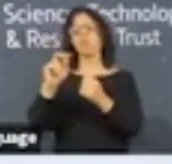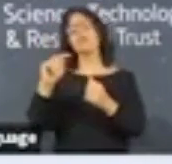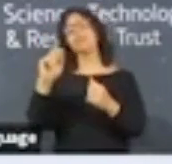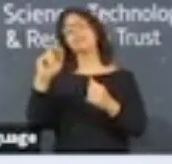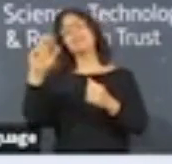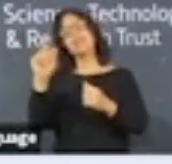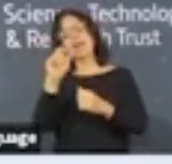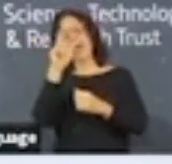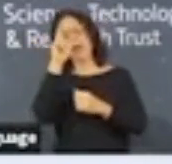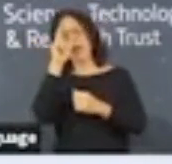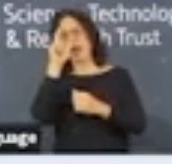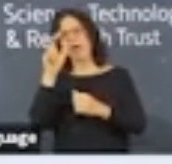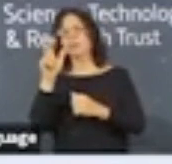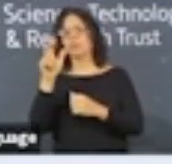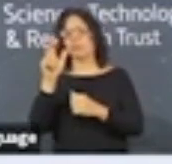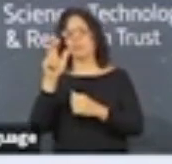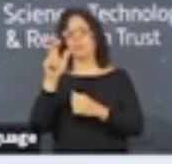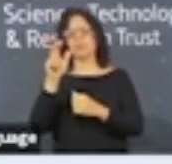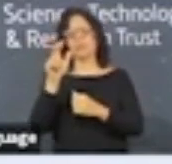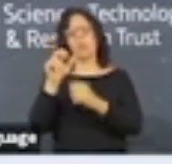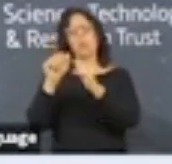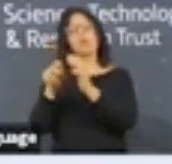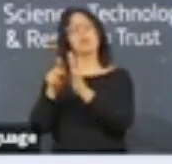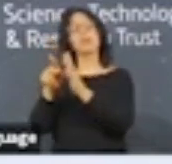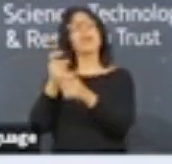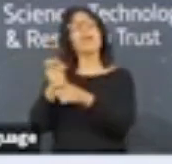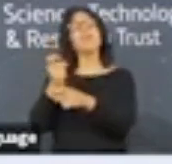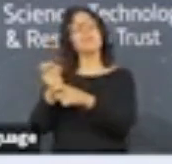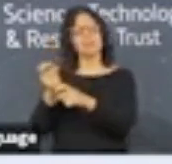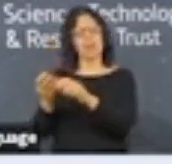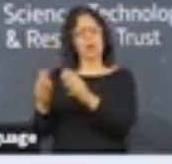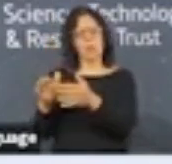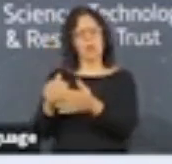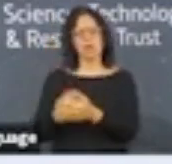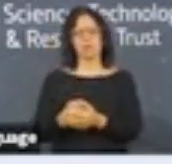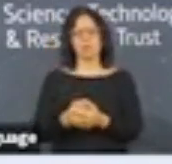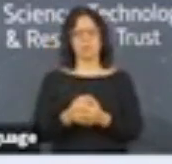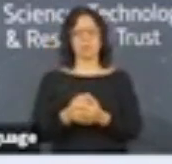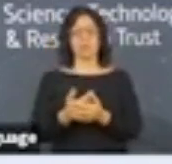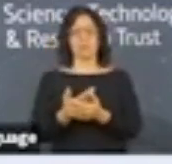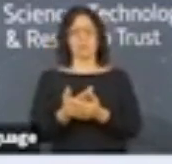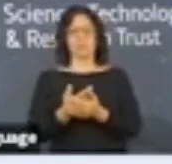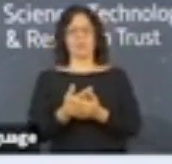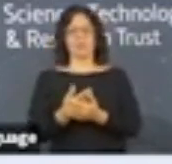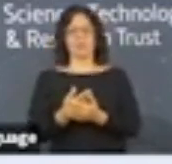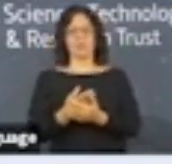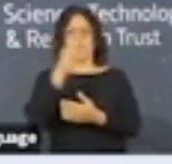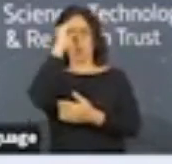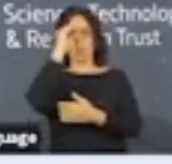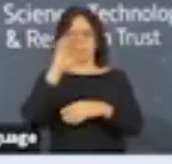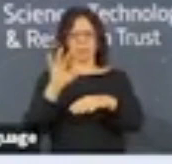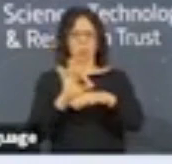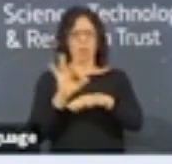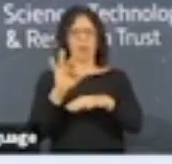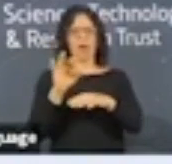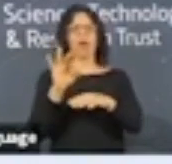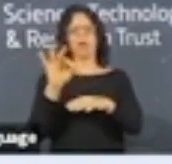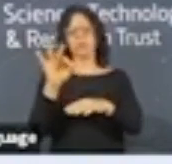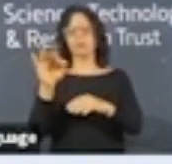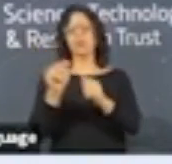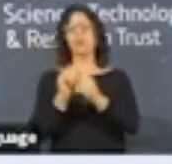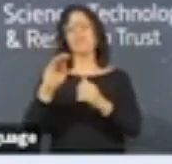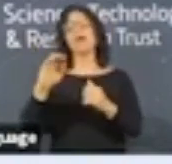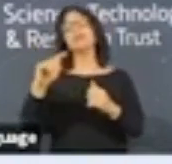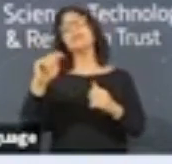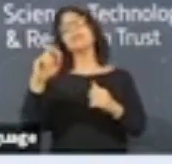Wolbachia. En este caso, los machos infectados con la bacteria se liberan y ellos se aparean